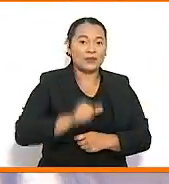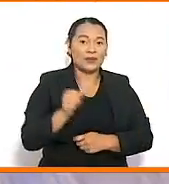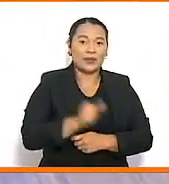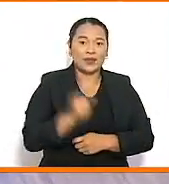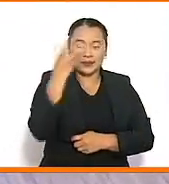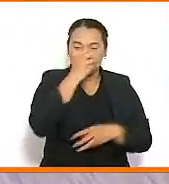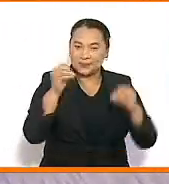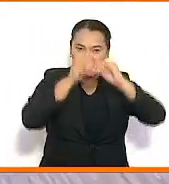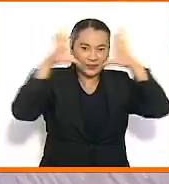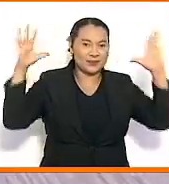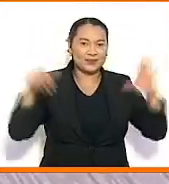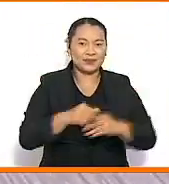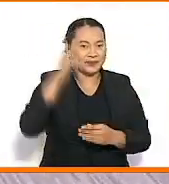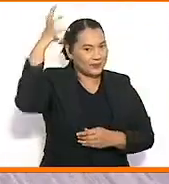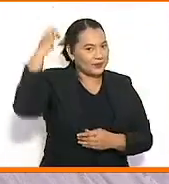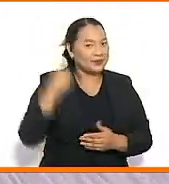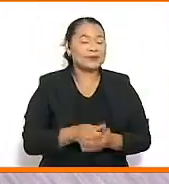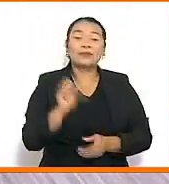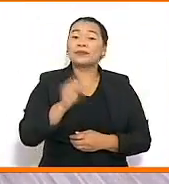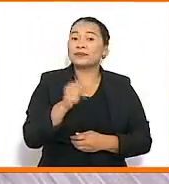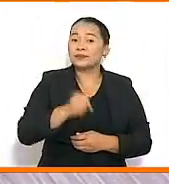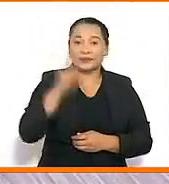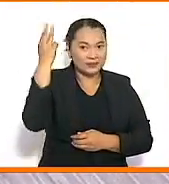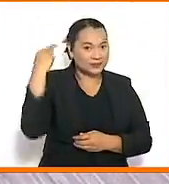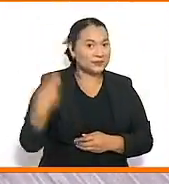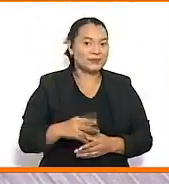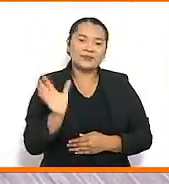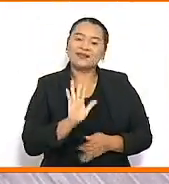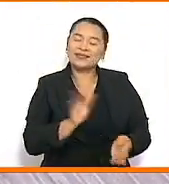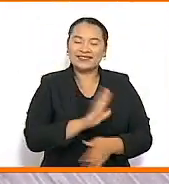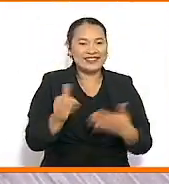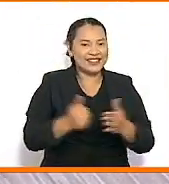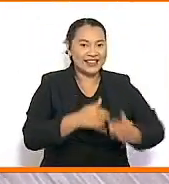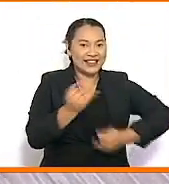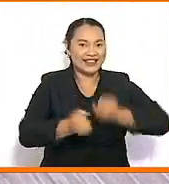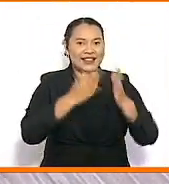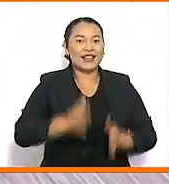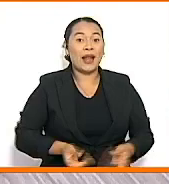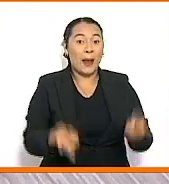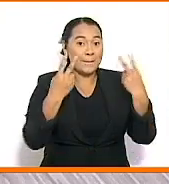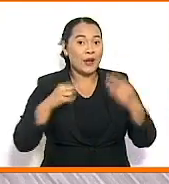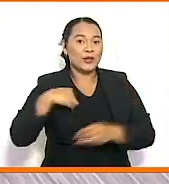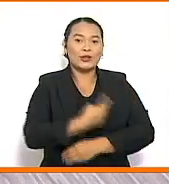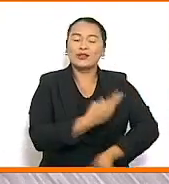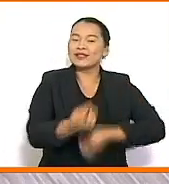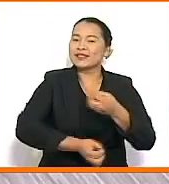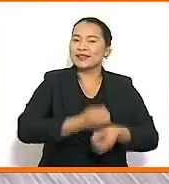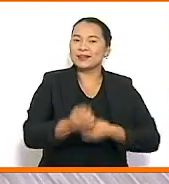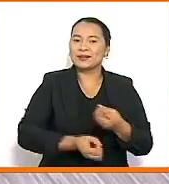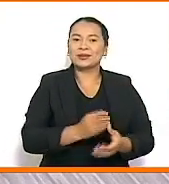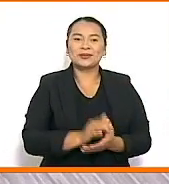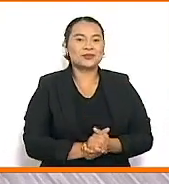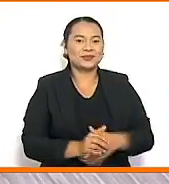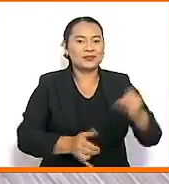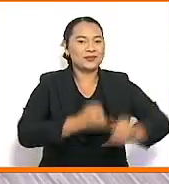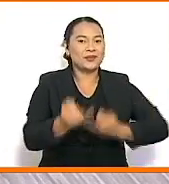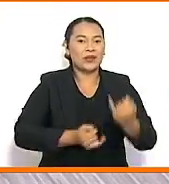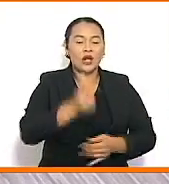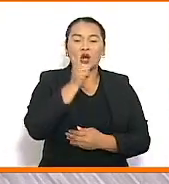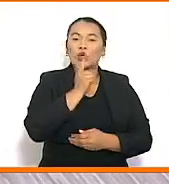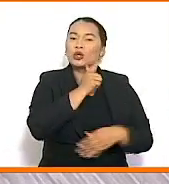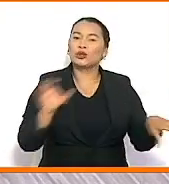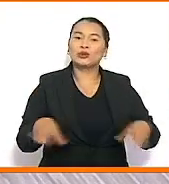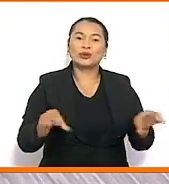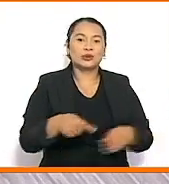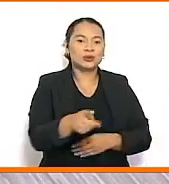esta linda mañana, Charlene. Claro que sí, Madeline. Nos despedimos de todos nuestros jugadores que han sintonizado nuestro sorteo. A jugar se ha dicho con